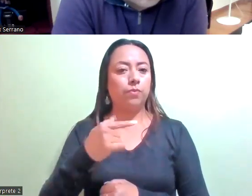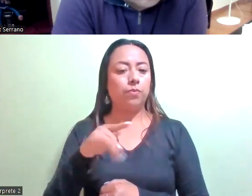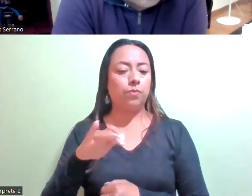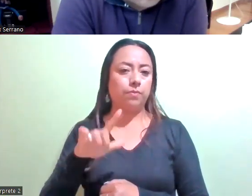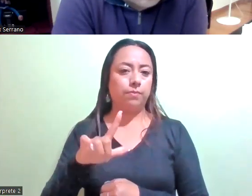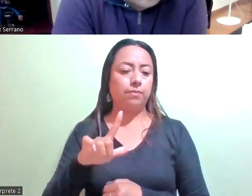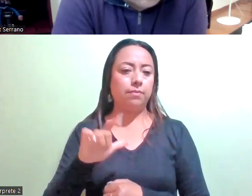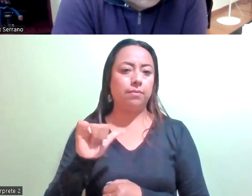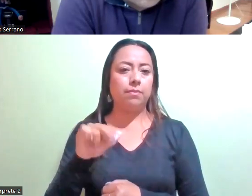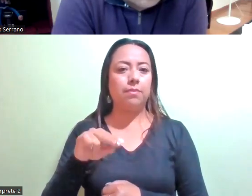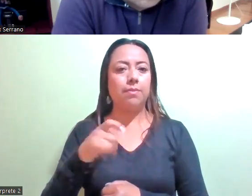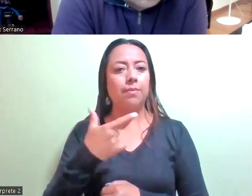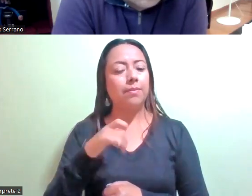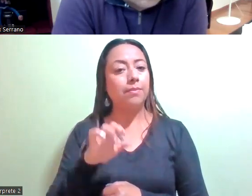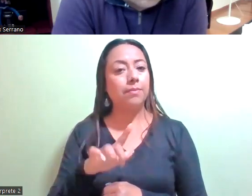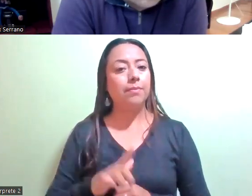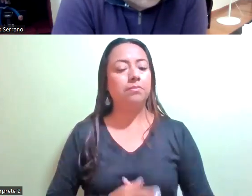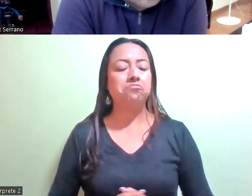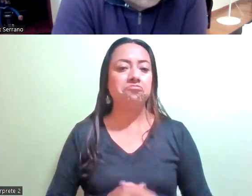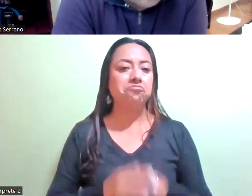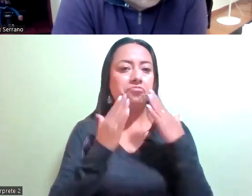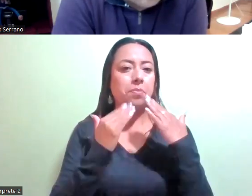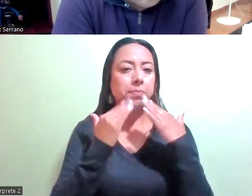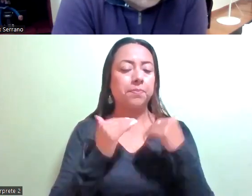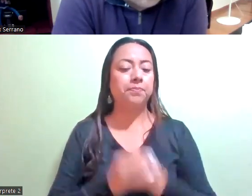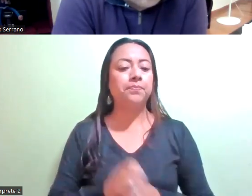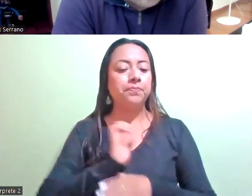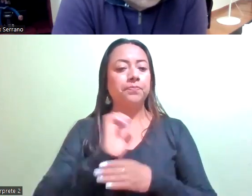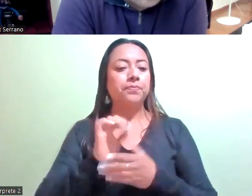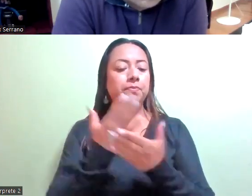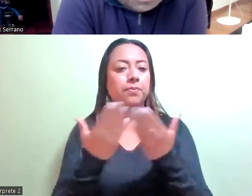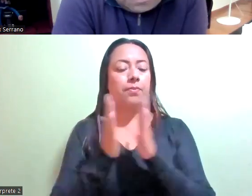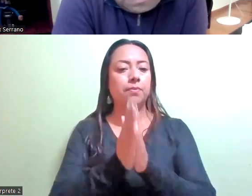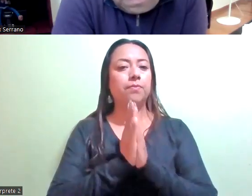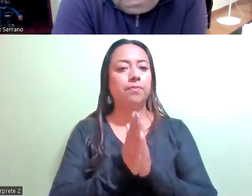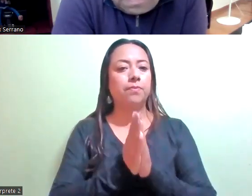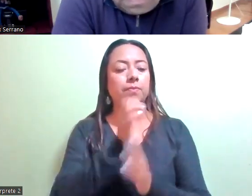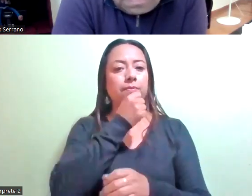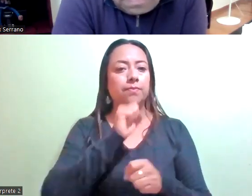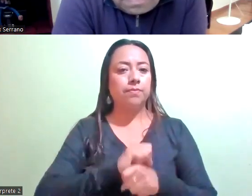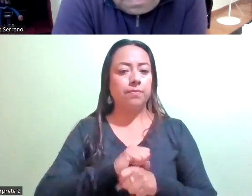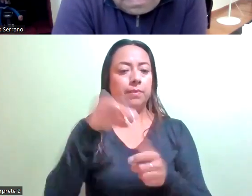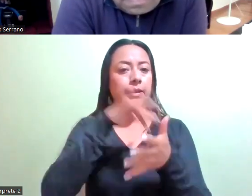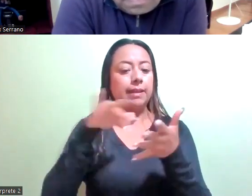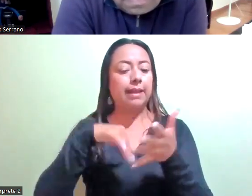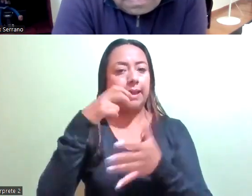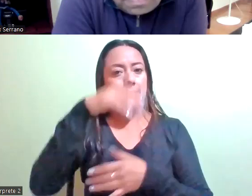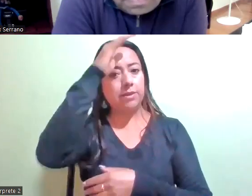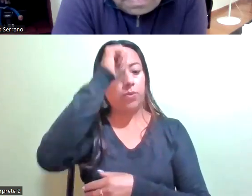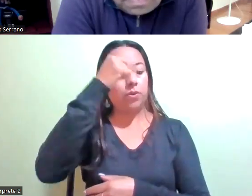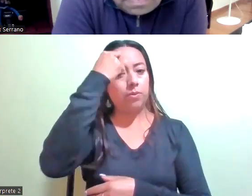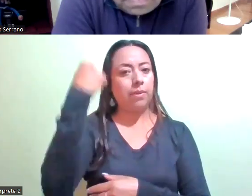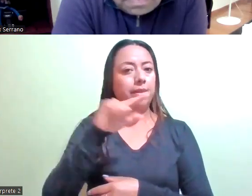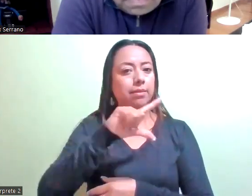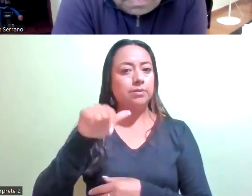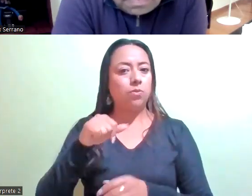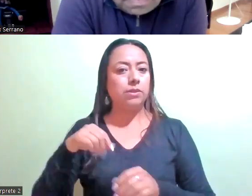se encuentra. Entonces, se solicita al presidente, al secretario, proceda a la lectura del acuerdo para su votación.